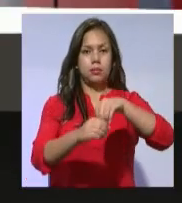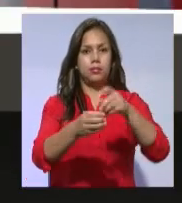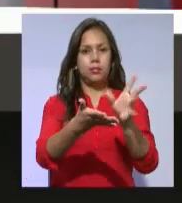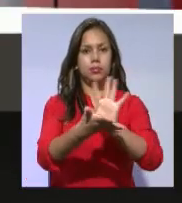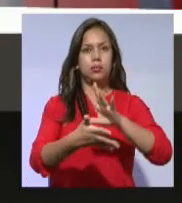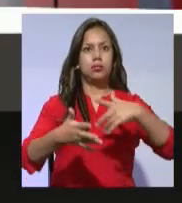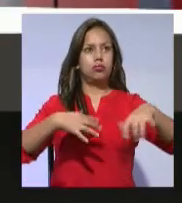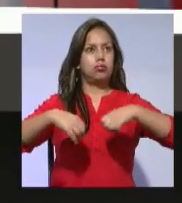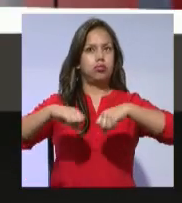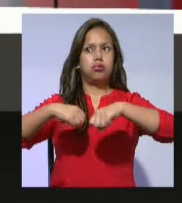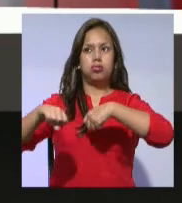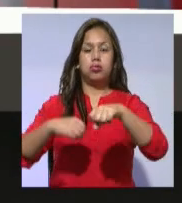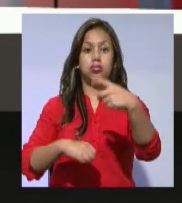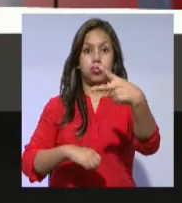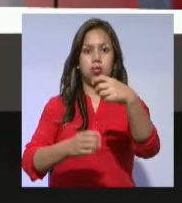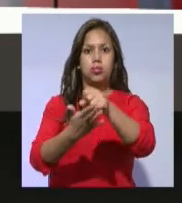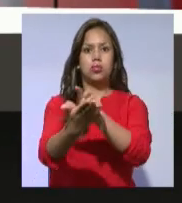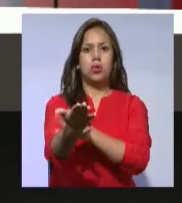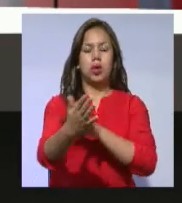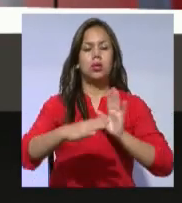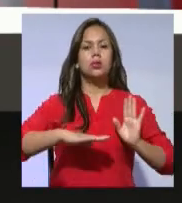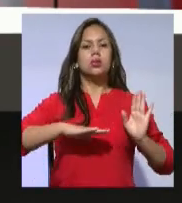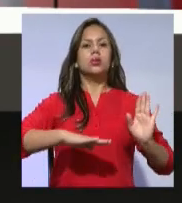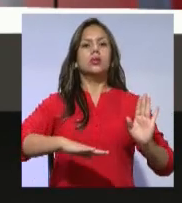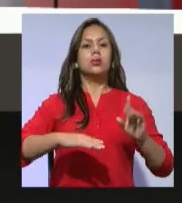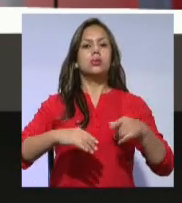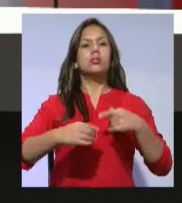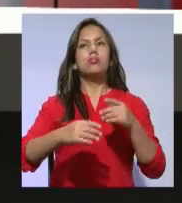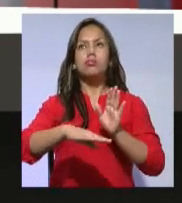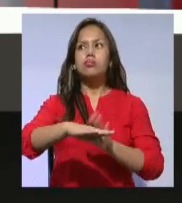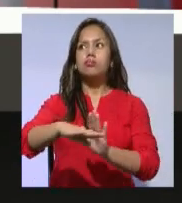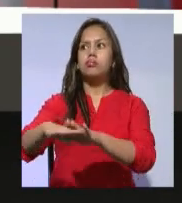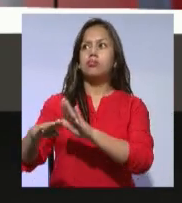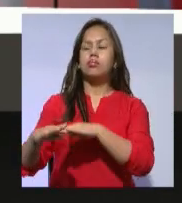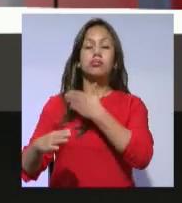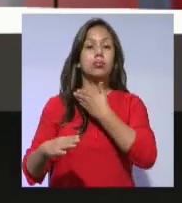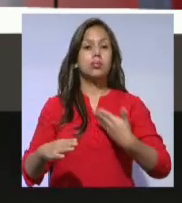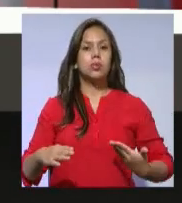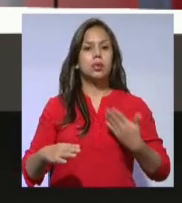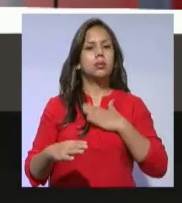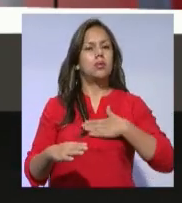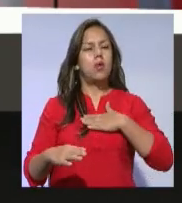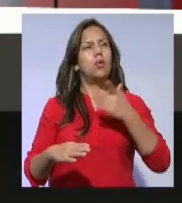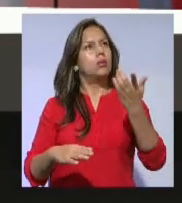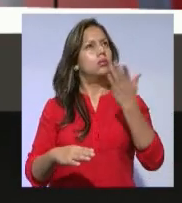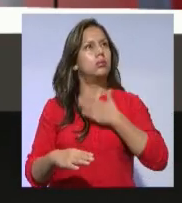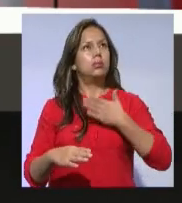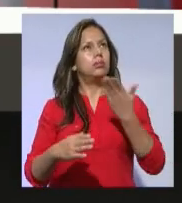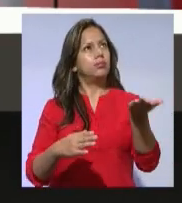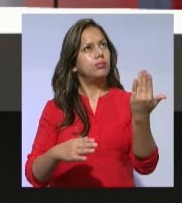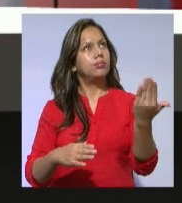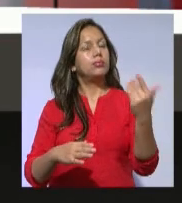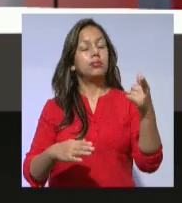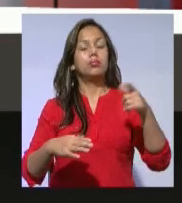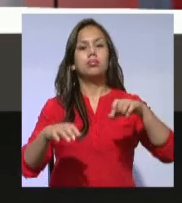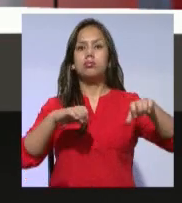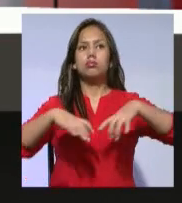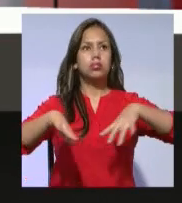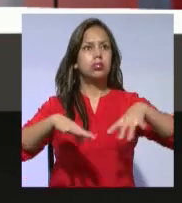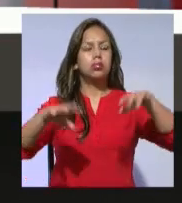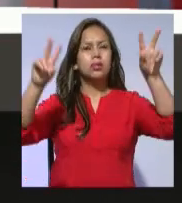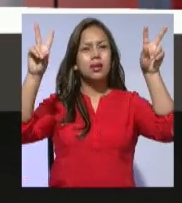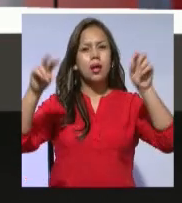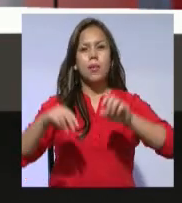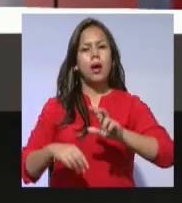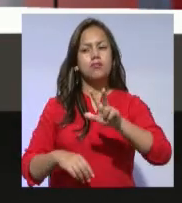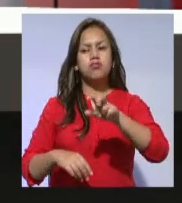tramitará dos proyectos de resolución que buscan exhortar al presidente de la república a fin de que se adopten medidas en torno a la minería ilegal